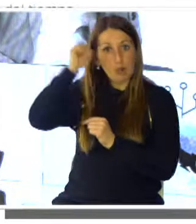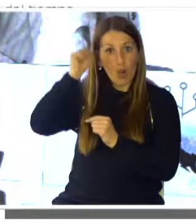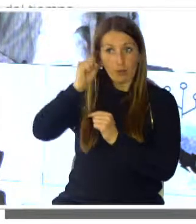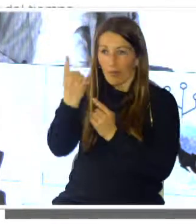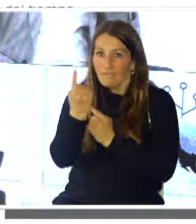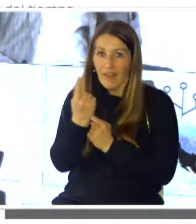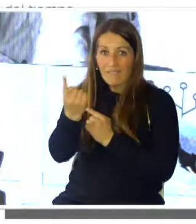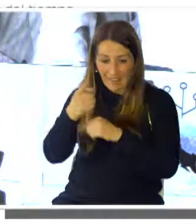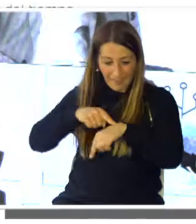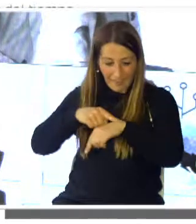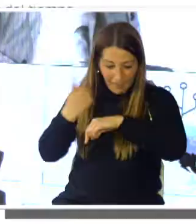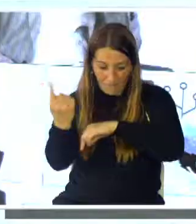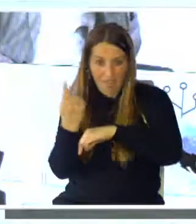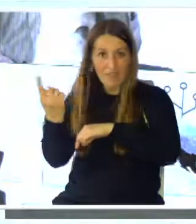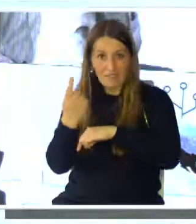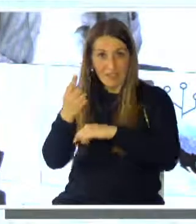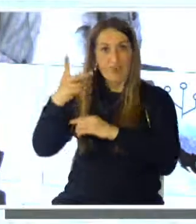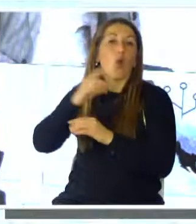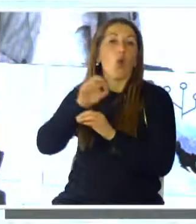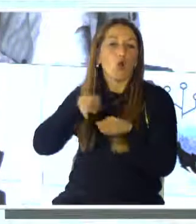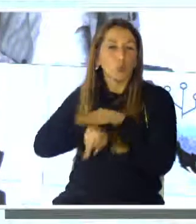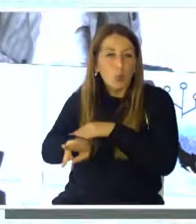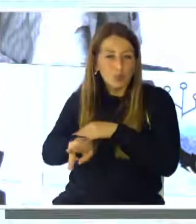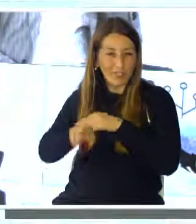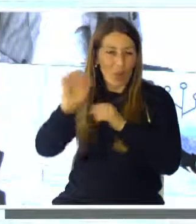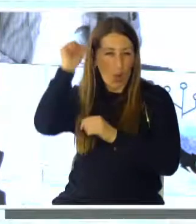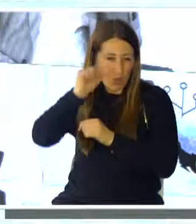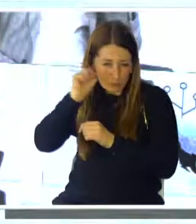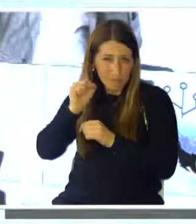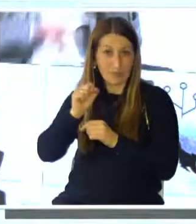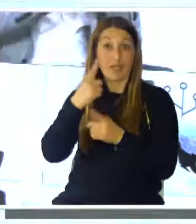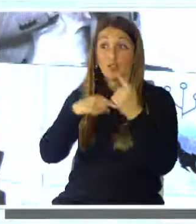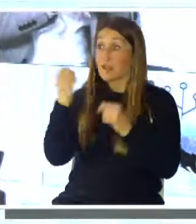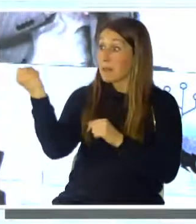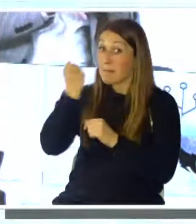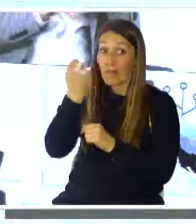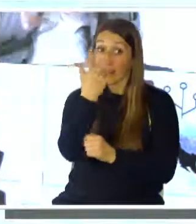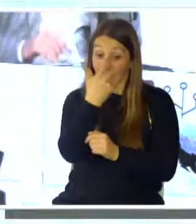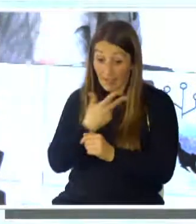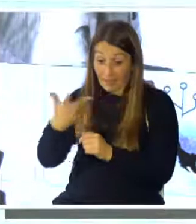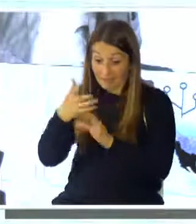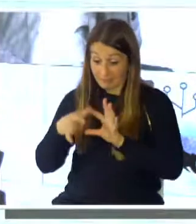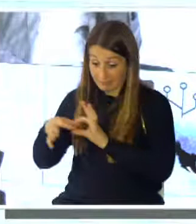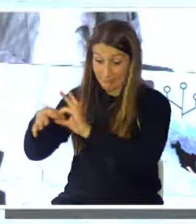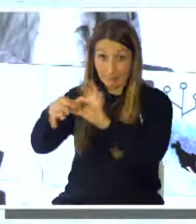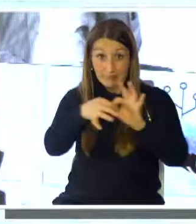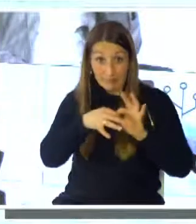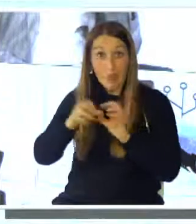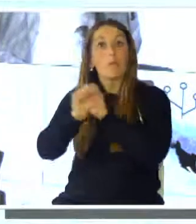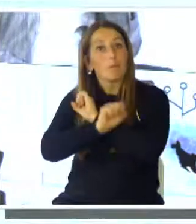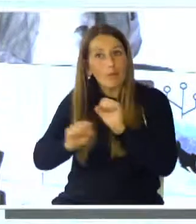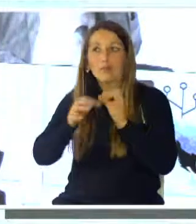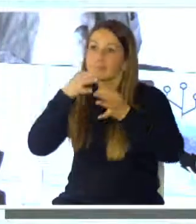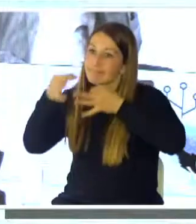proceso tren y cuando llega el próximo subte y lo importante de esto es cuando integremos las tres vamos a poder aconsejarle